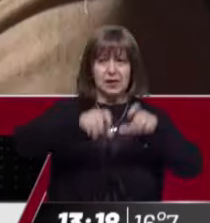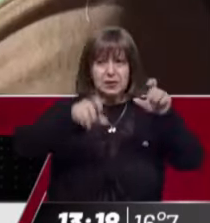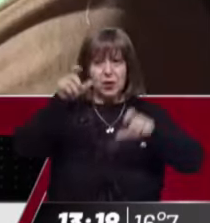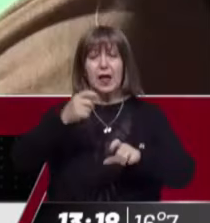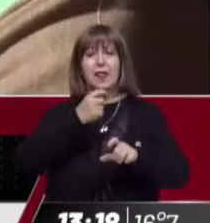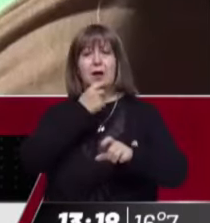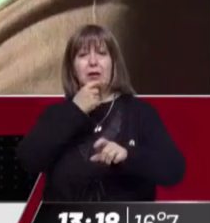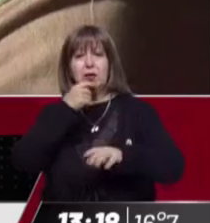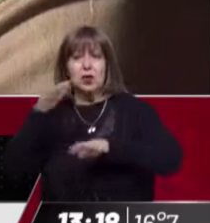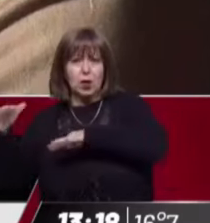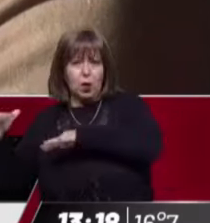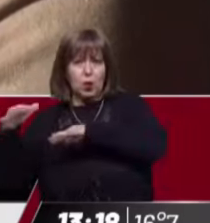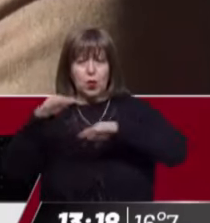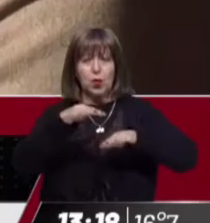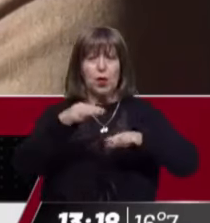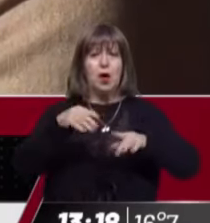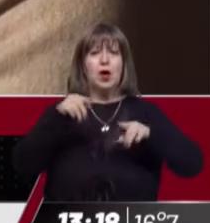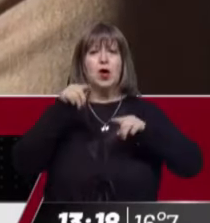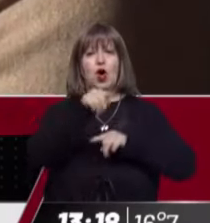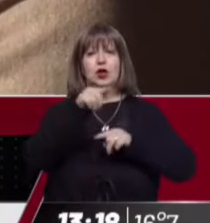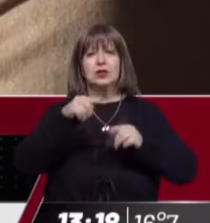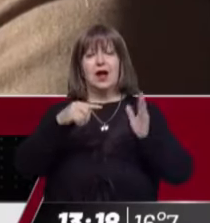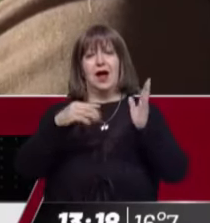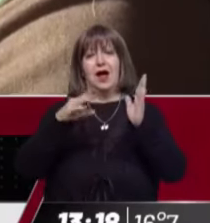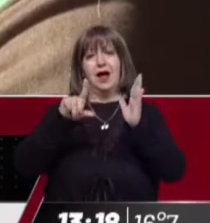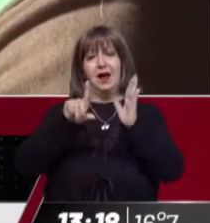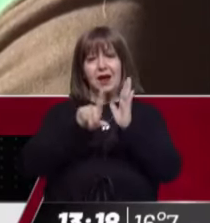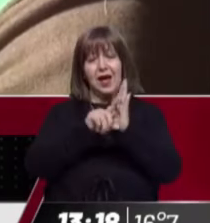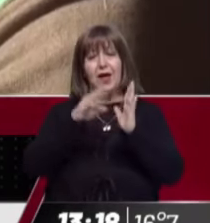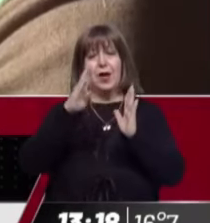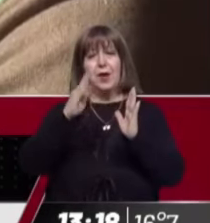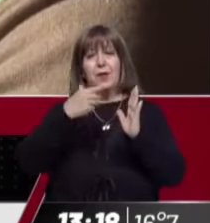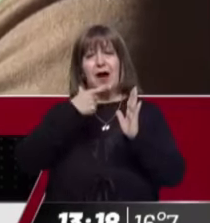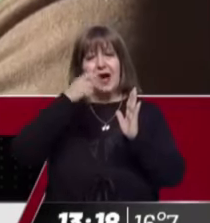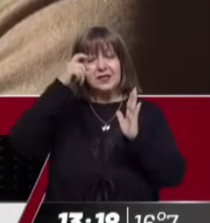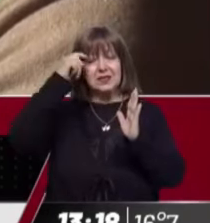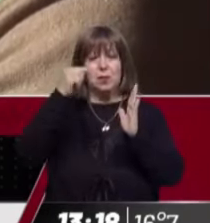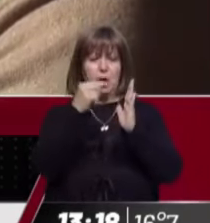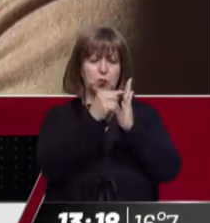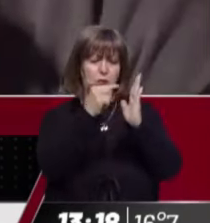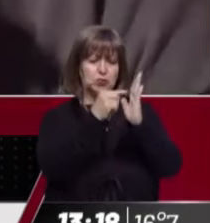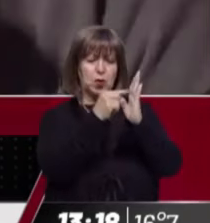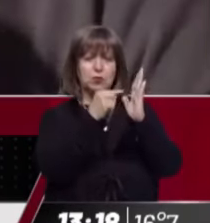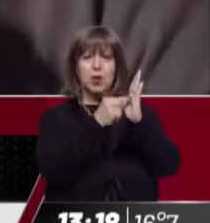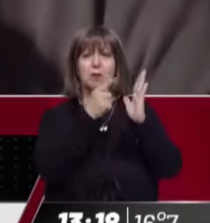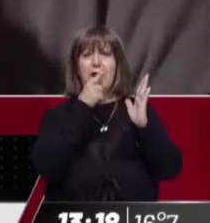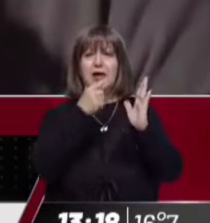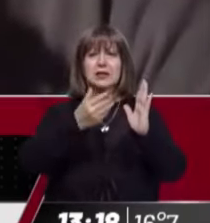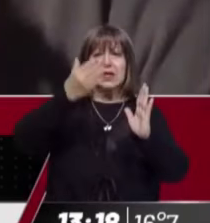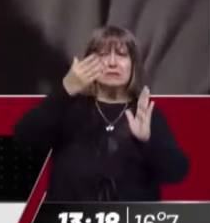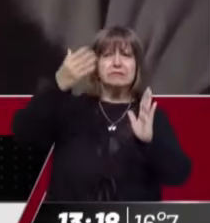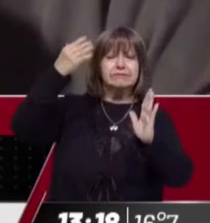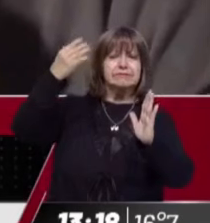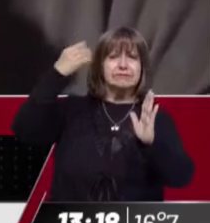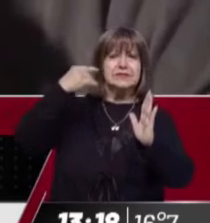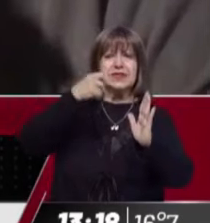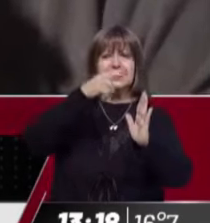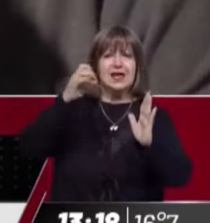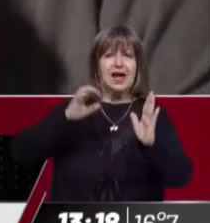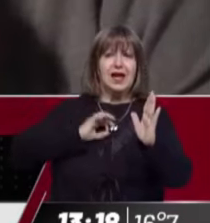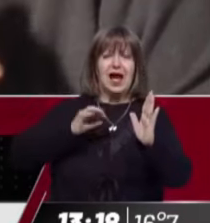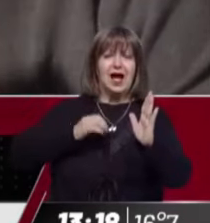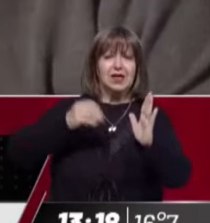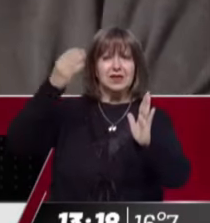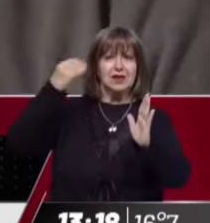Mendoza a poder expresarse en contra de esta ley que tiene un montón de puntos en contra, que nos hace retroceder 100 años